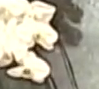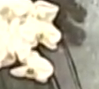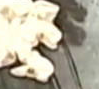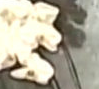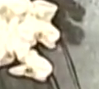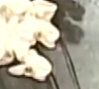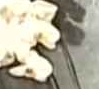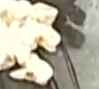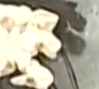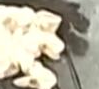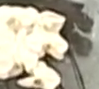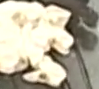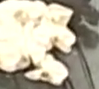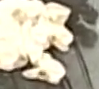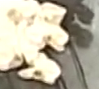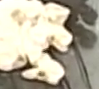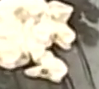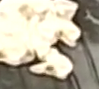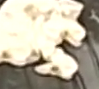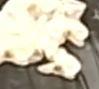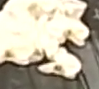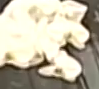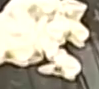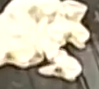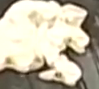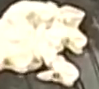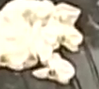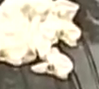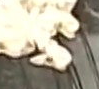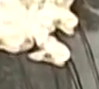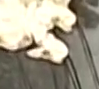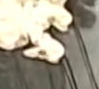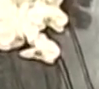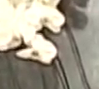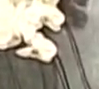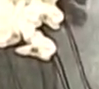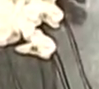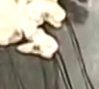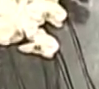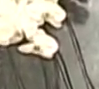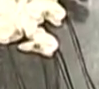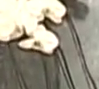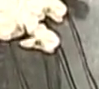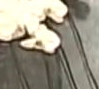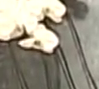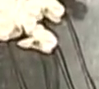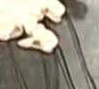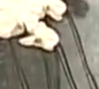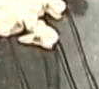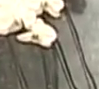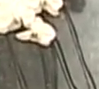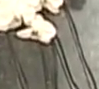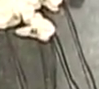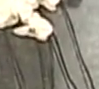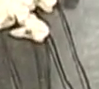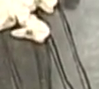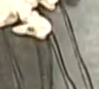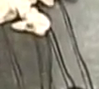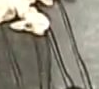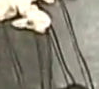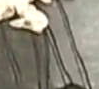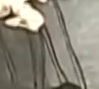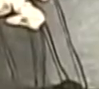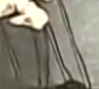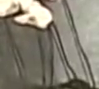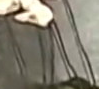transmitimos desde la Popular parroquia 23 de enero justamente en el cuartel de la montaña participa en este